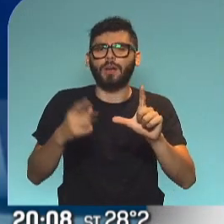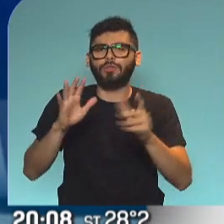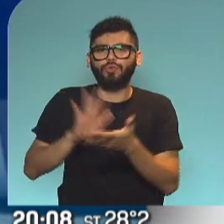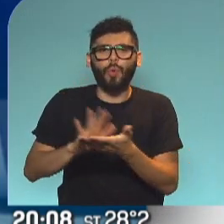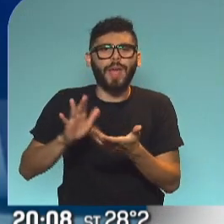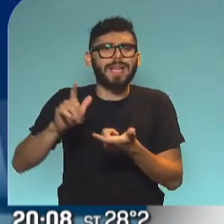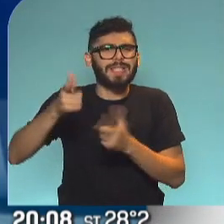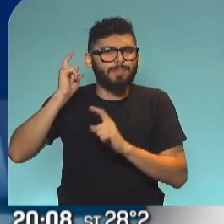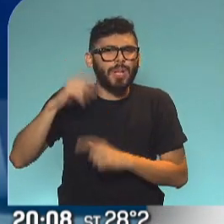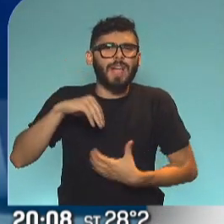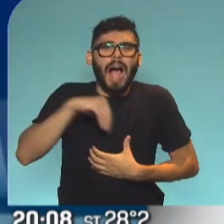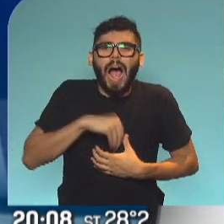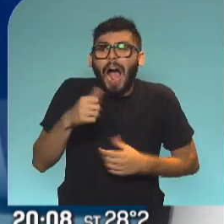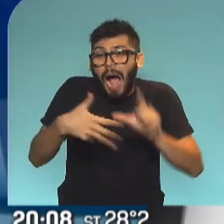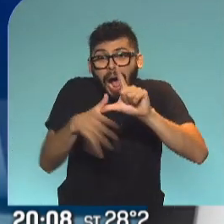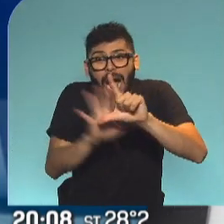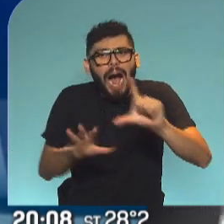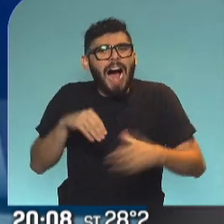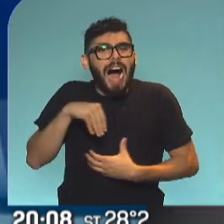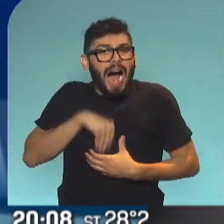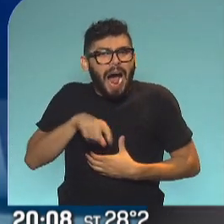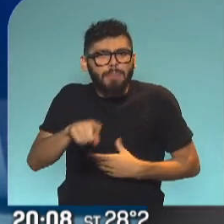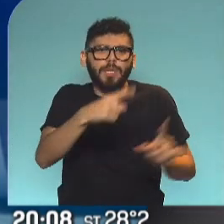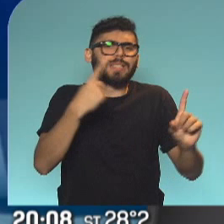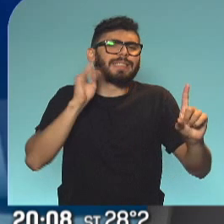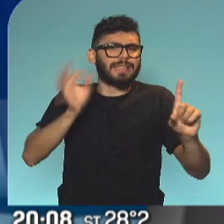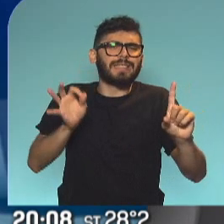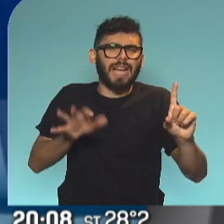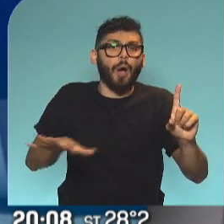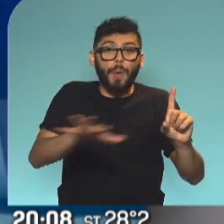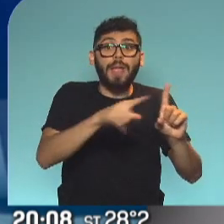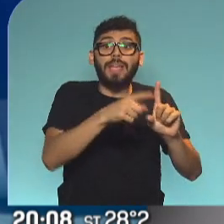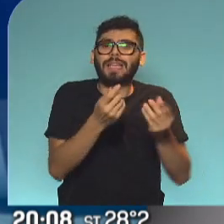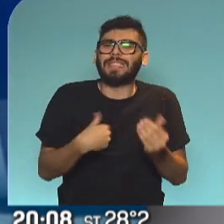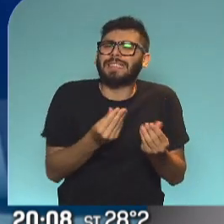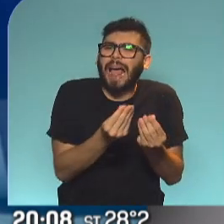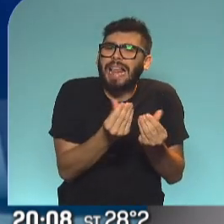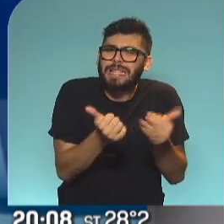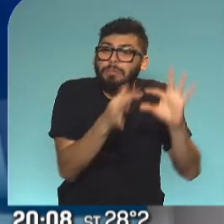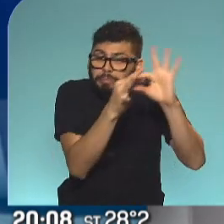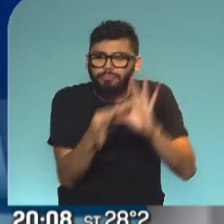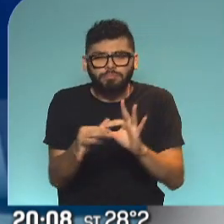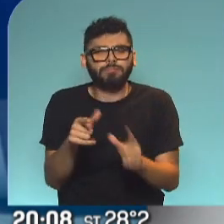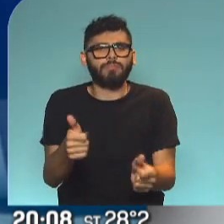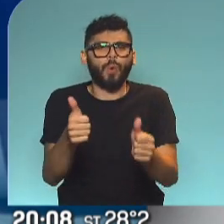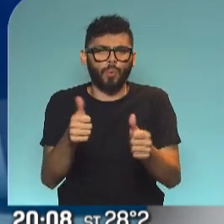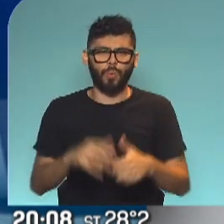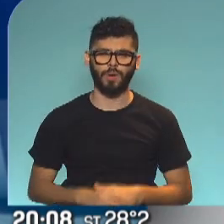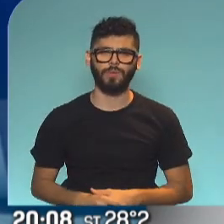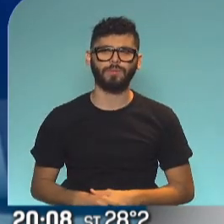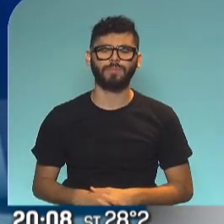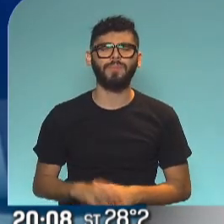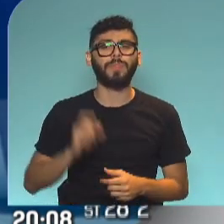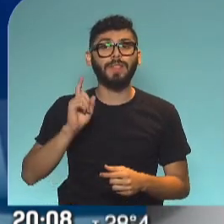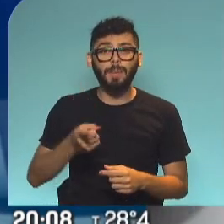sensibilidad serán muy importantes para nuestra región. Planteó también Alberto Fernández en esa carta una agenda